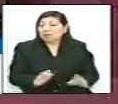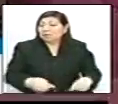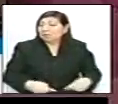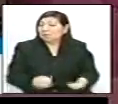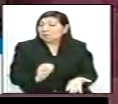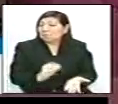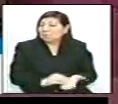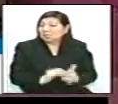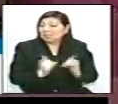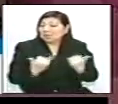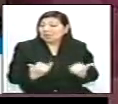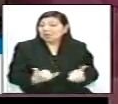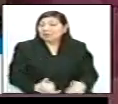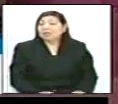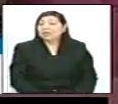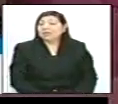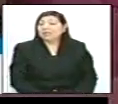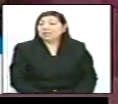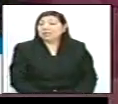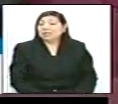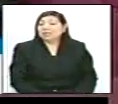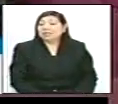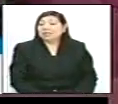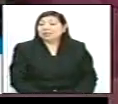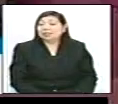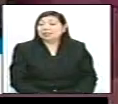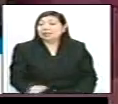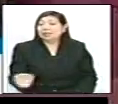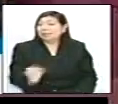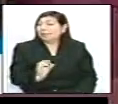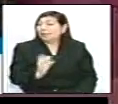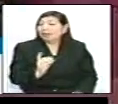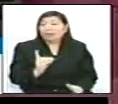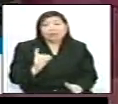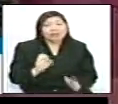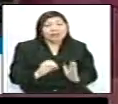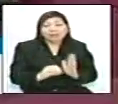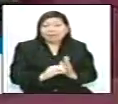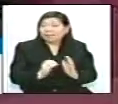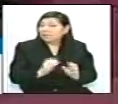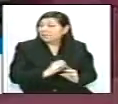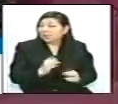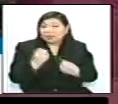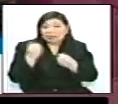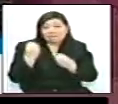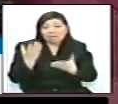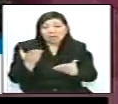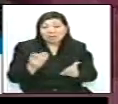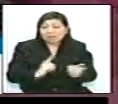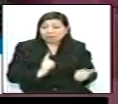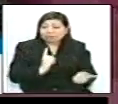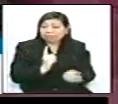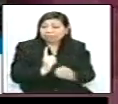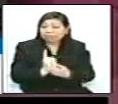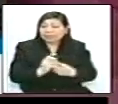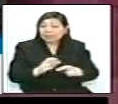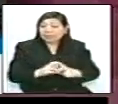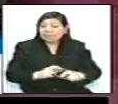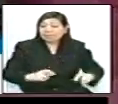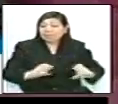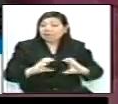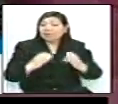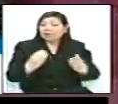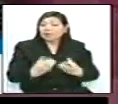debata más aquí, y que este pedido, sin dictamen, sin informes, pase directamente al Pleno